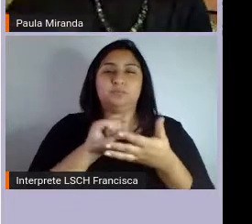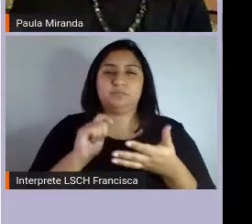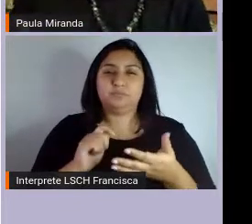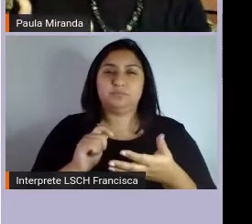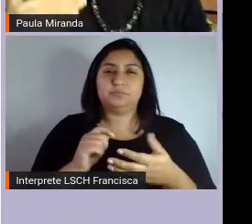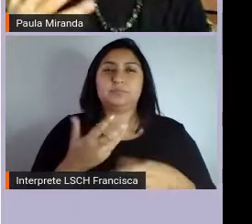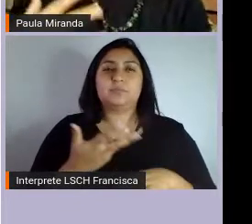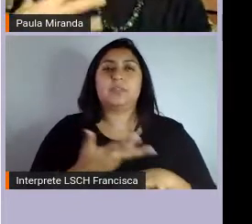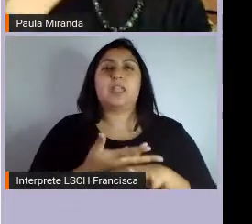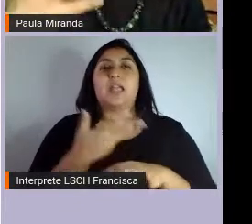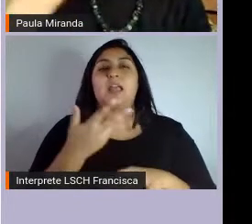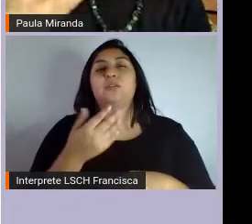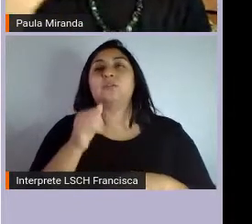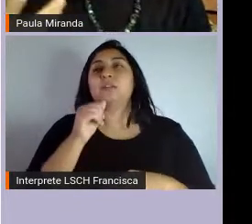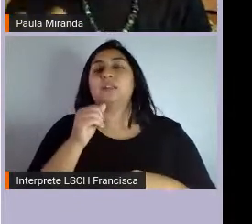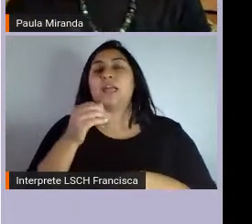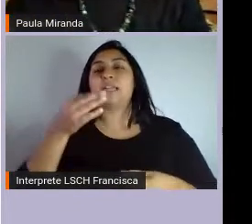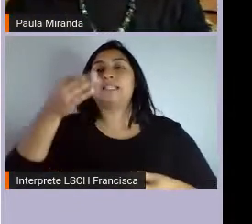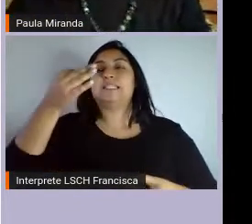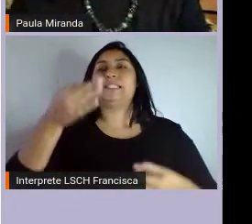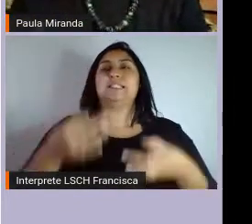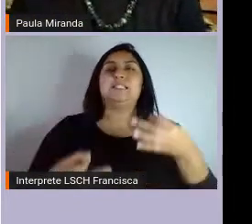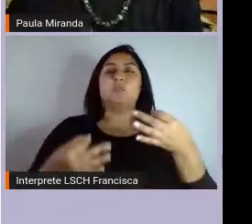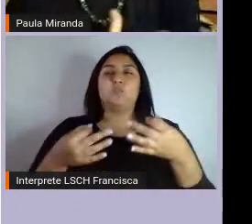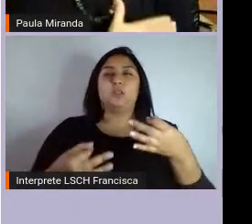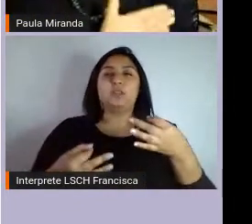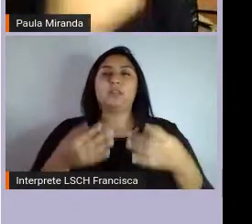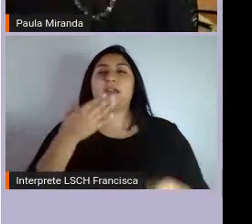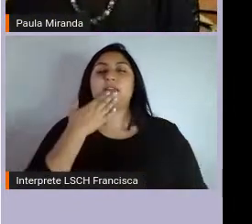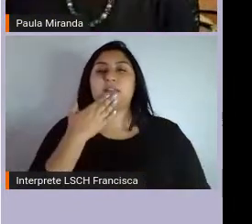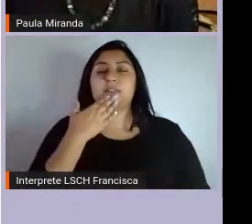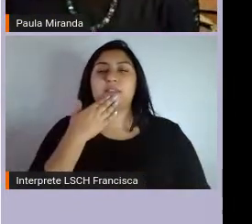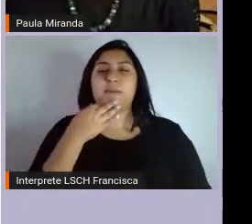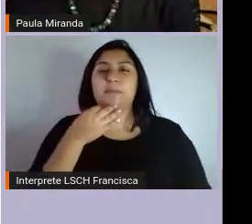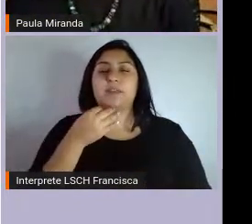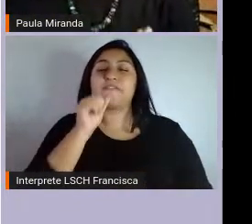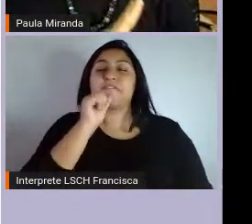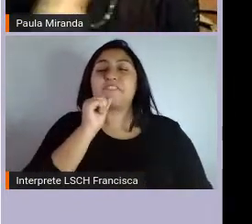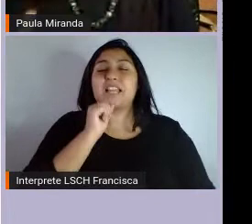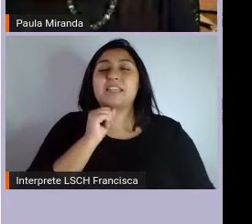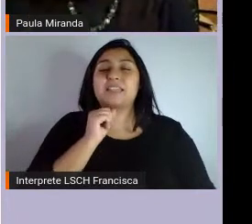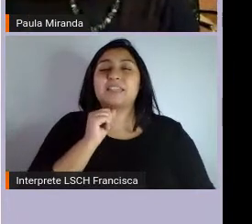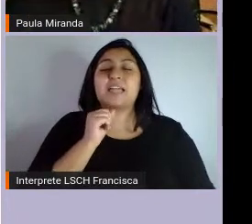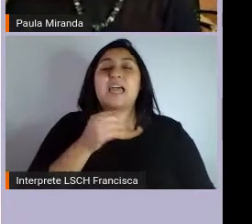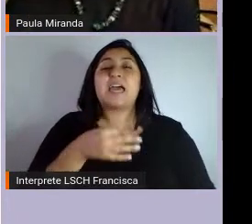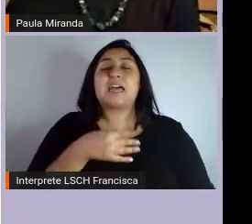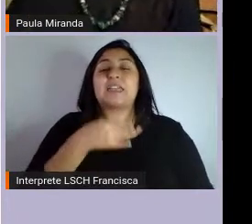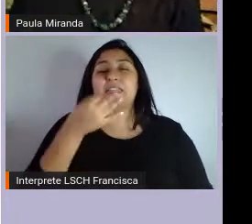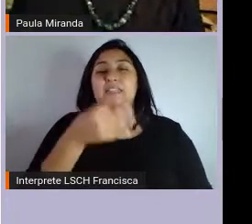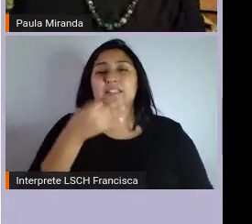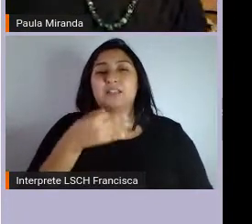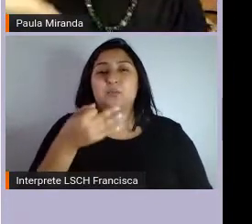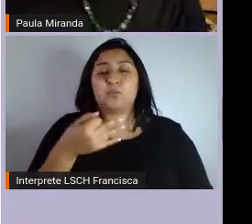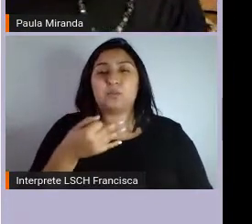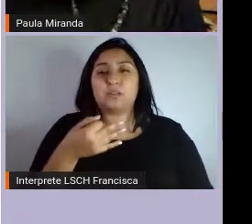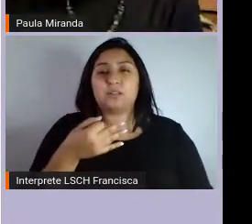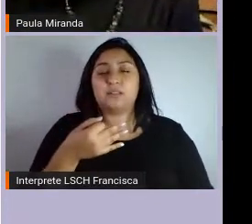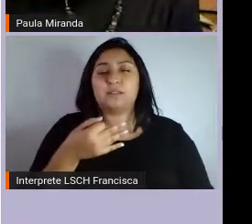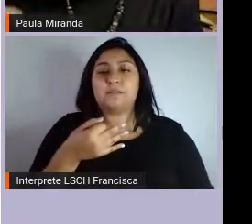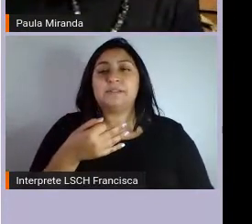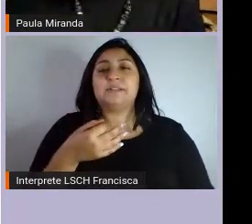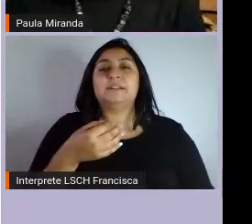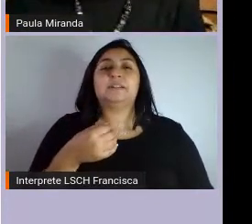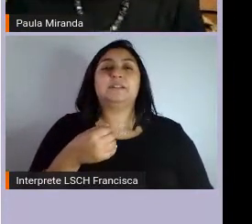y una falsa modestia. No va a tener elocuencia, dice ella, y se manda 83 décimas en muy poco tiempo, se sabe, y luego